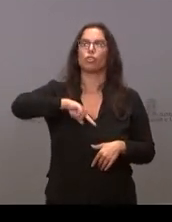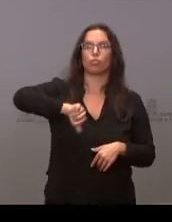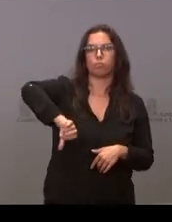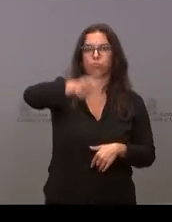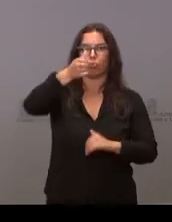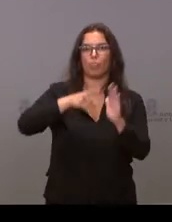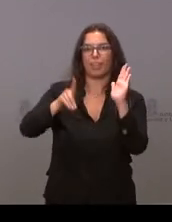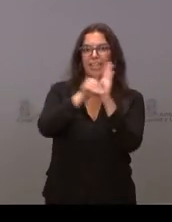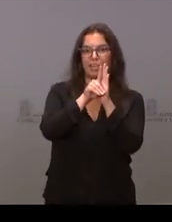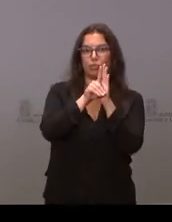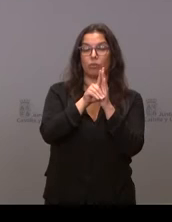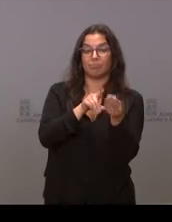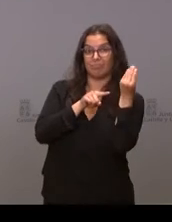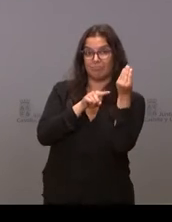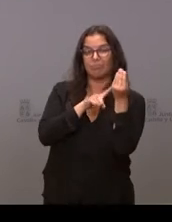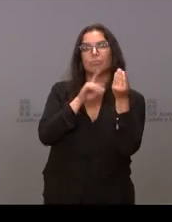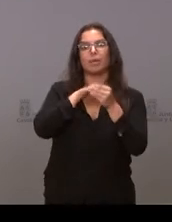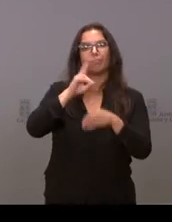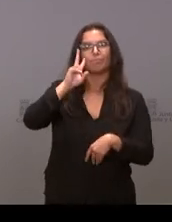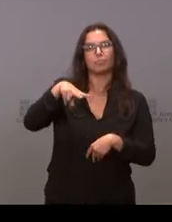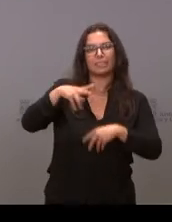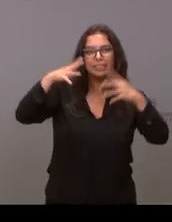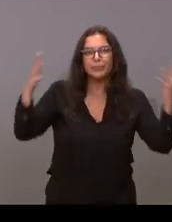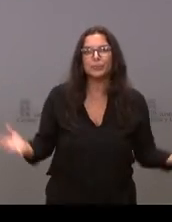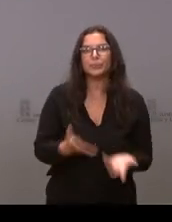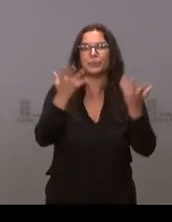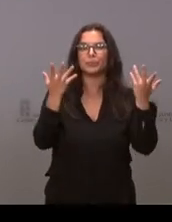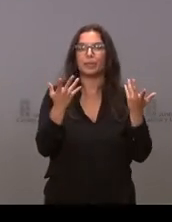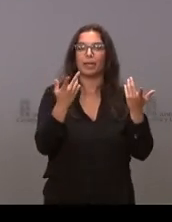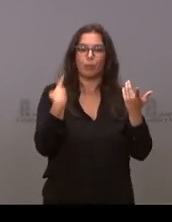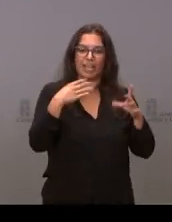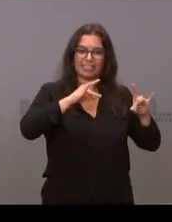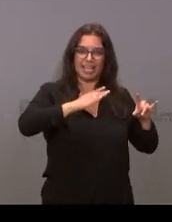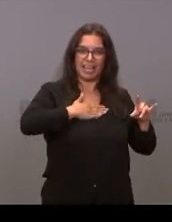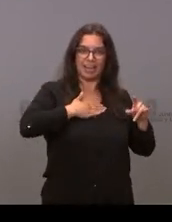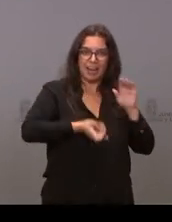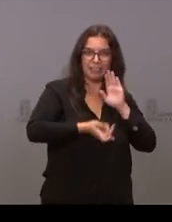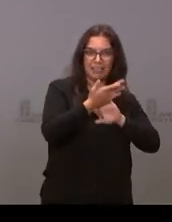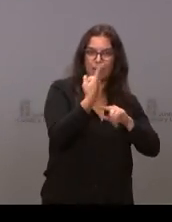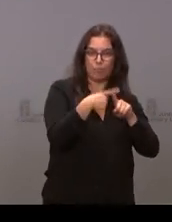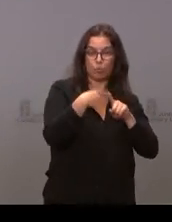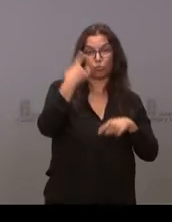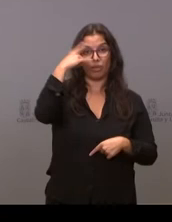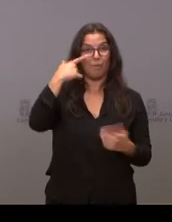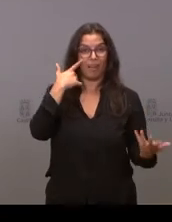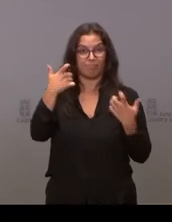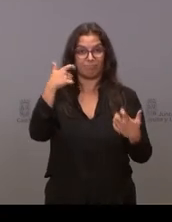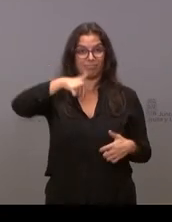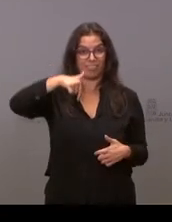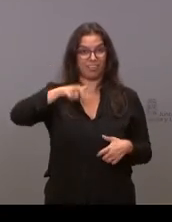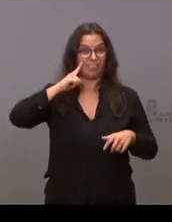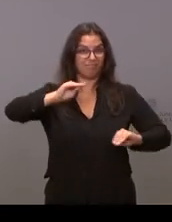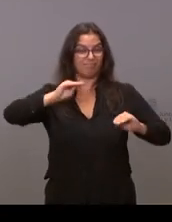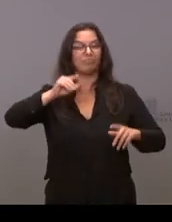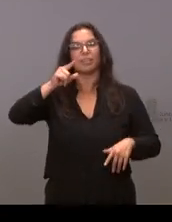reconocer, para potenciar los mercados agrarios en origen, donde Salamanca destaca. Será, desde luego, un mercado